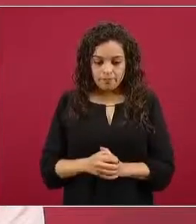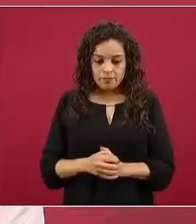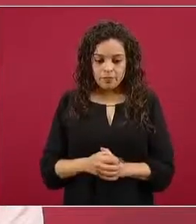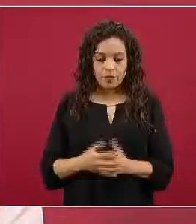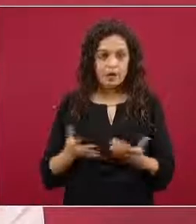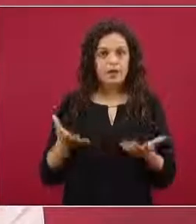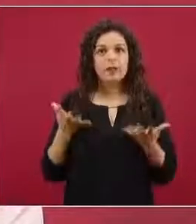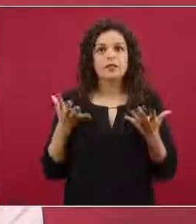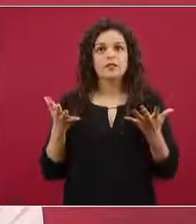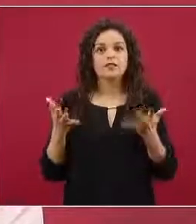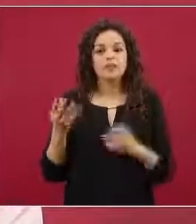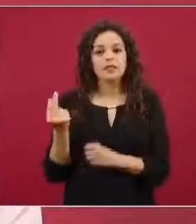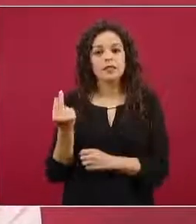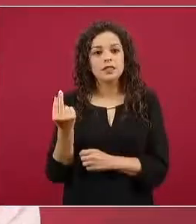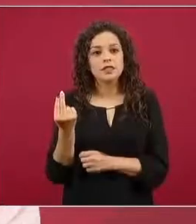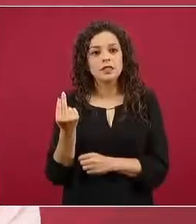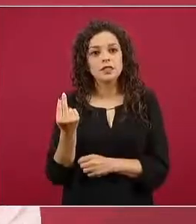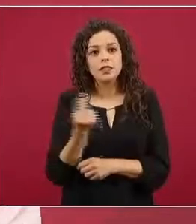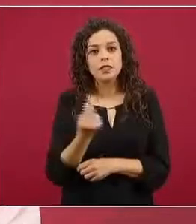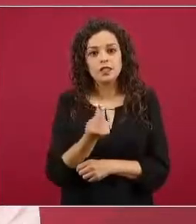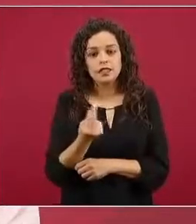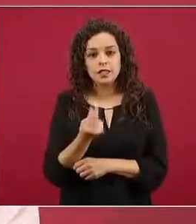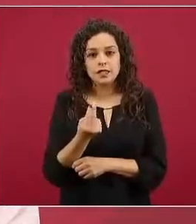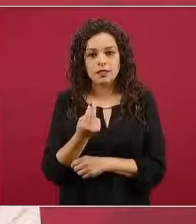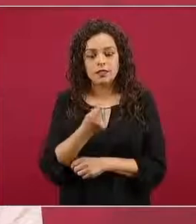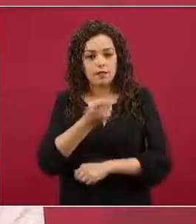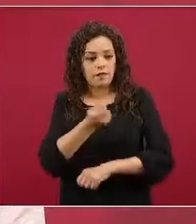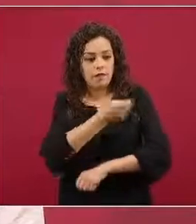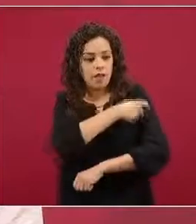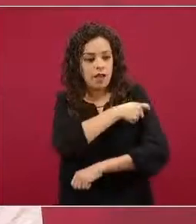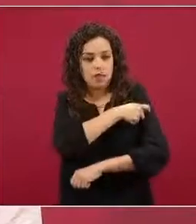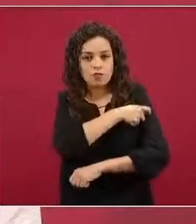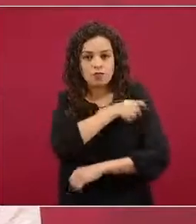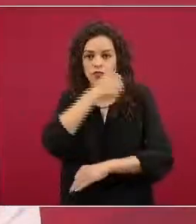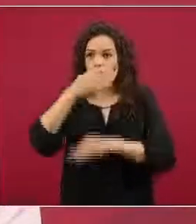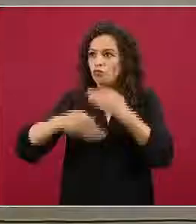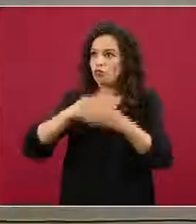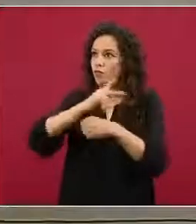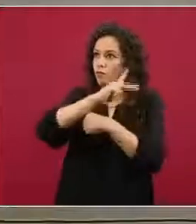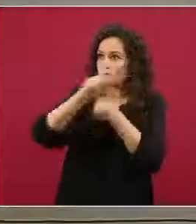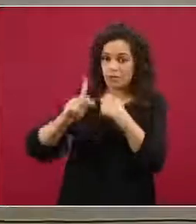que hay de vacunación en todos los países,